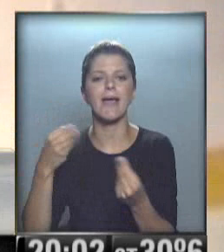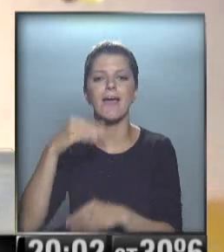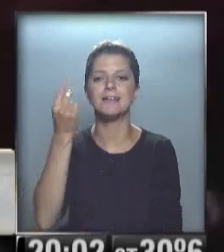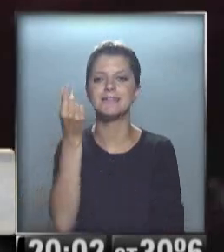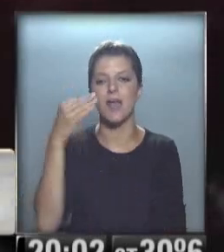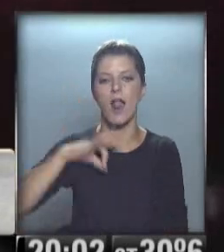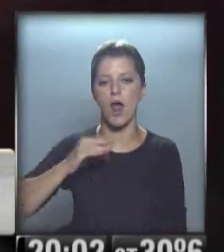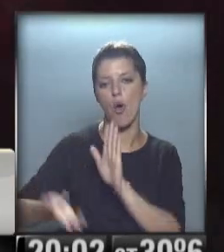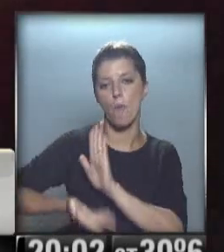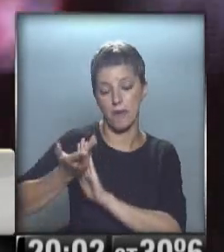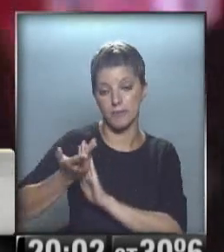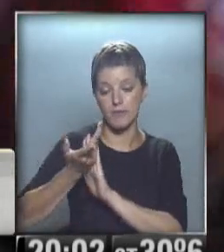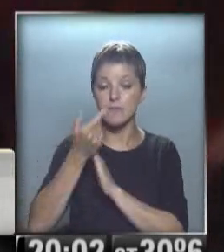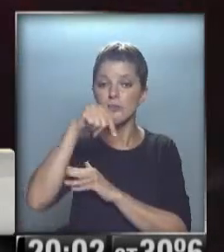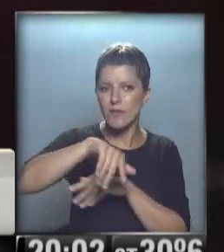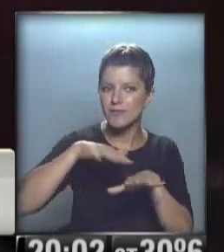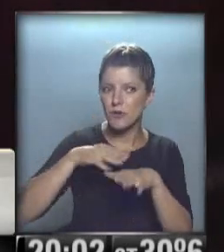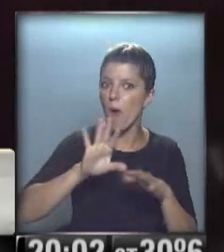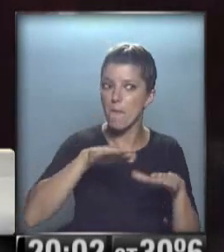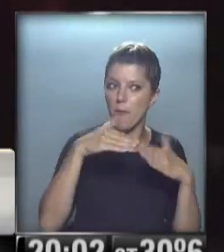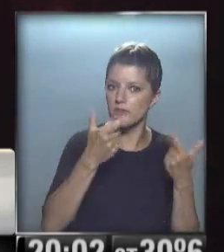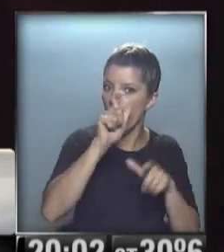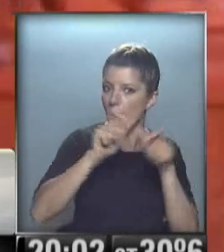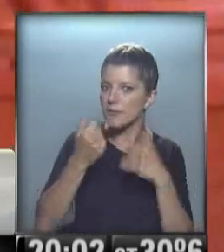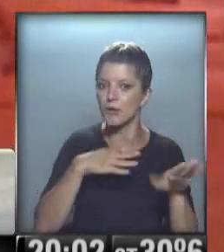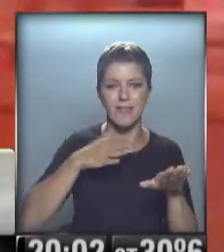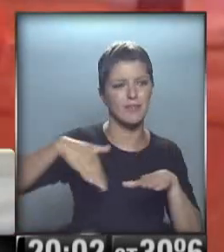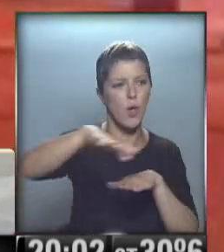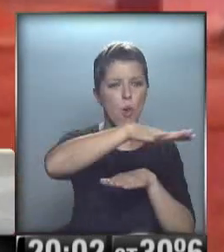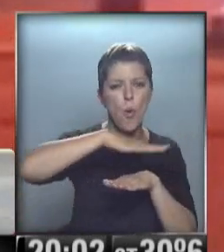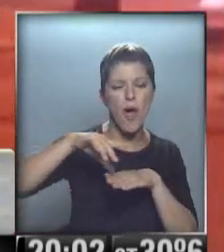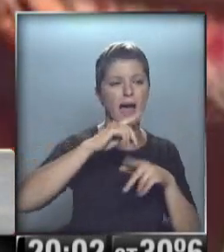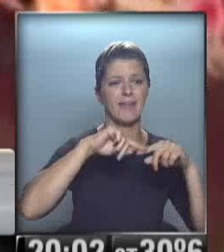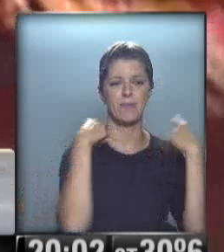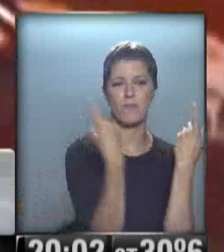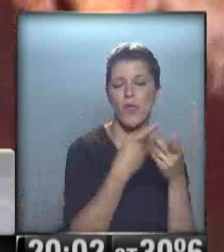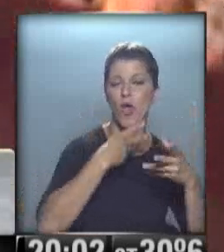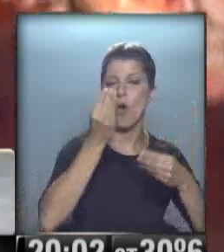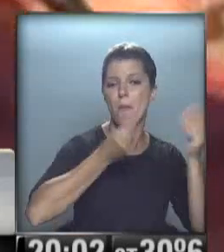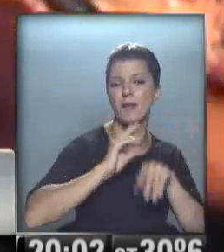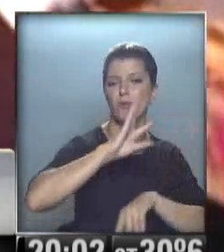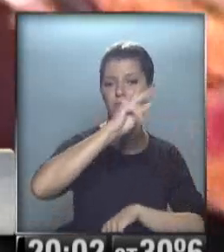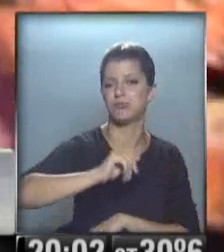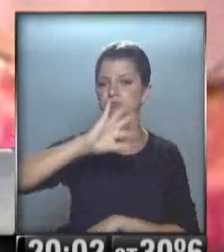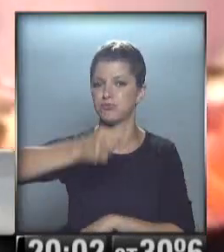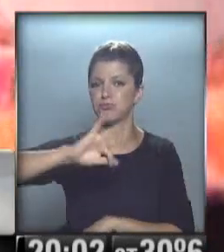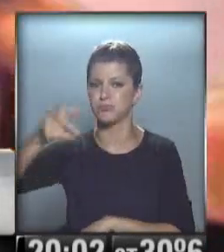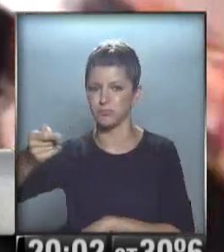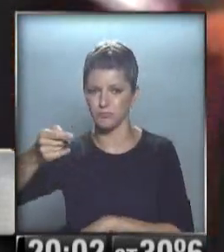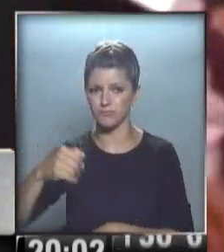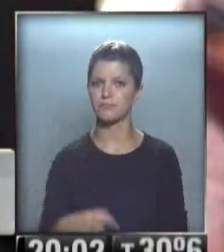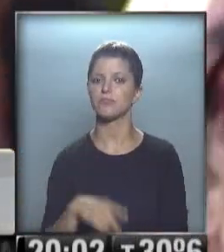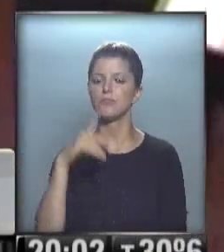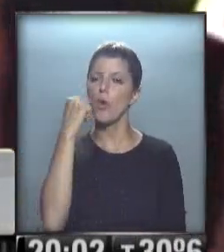para que grupos de personas saquearan supermercados y comercios de la capital provincial. Son unos cara dura,